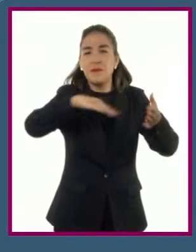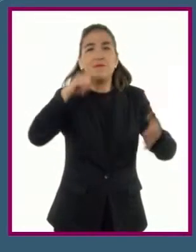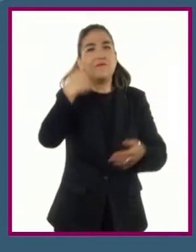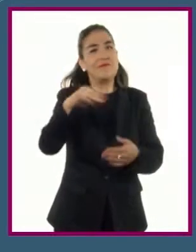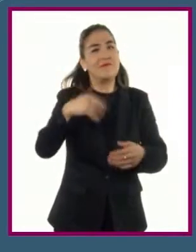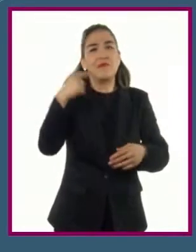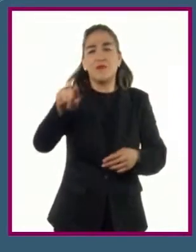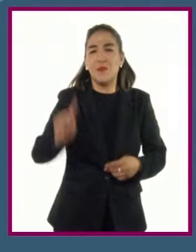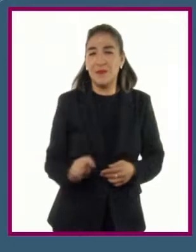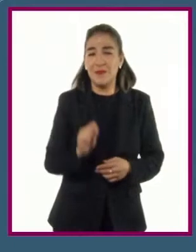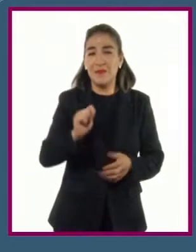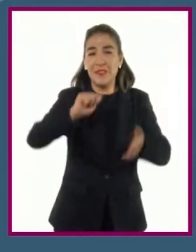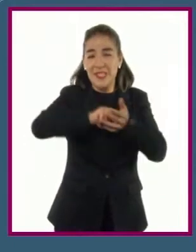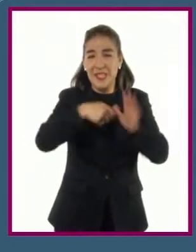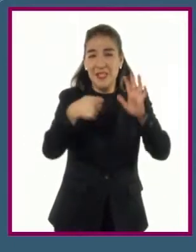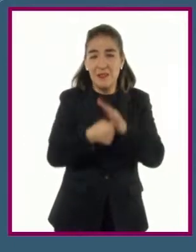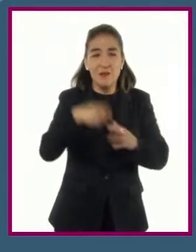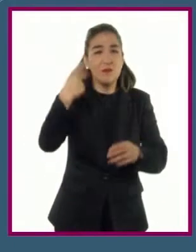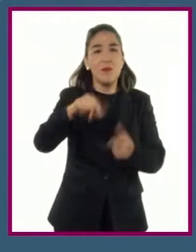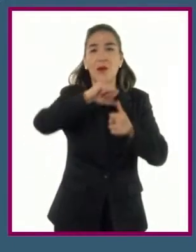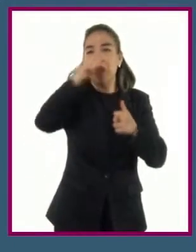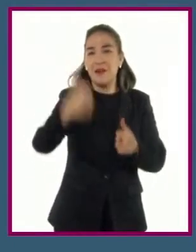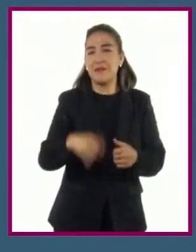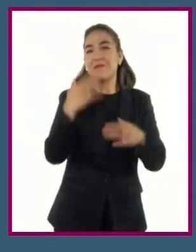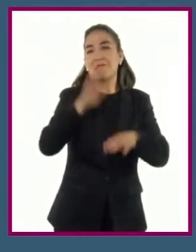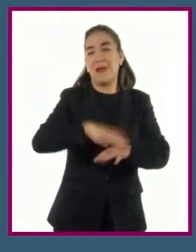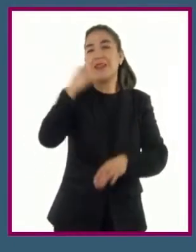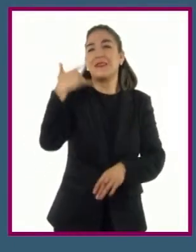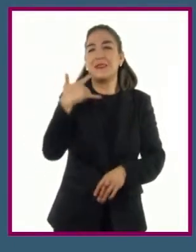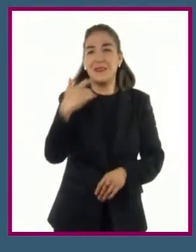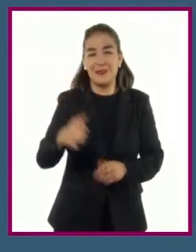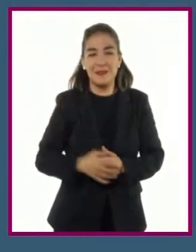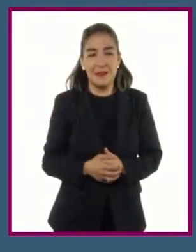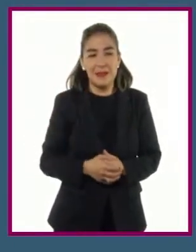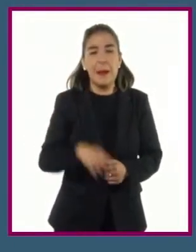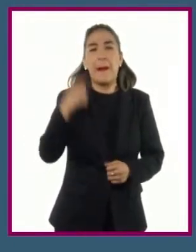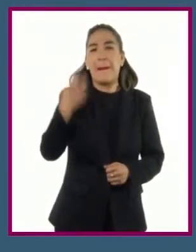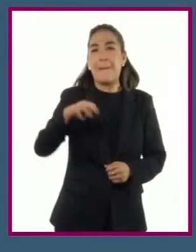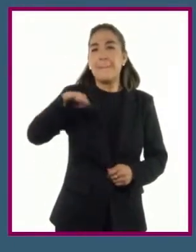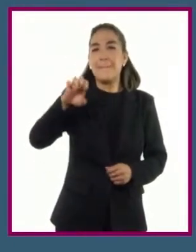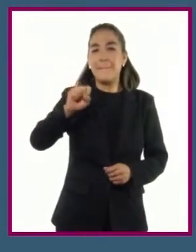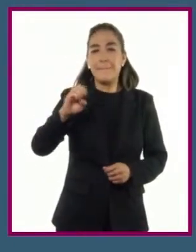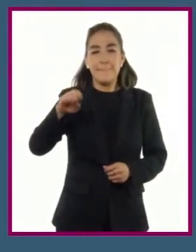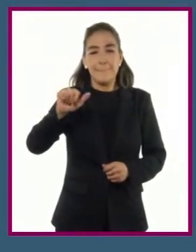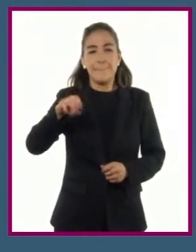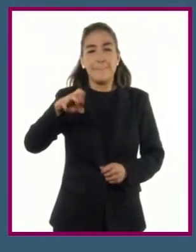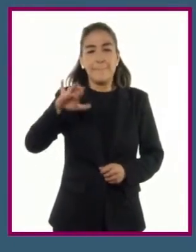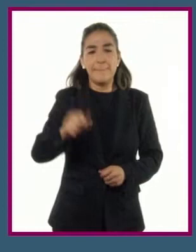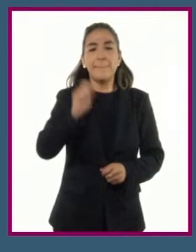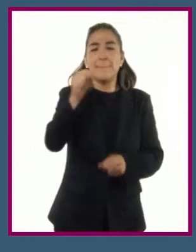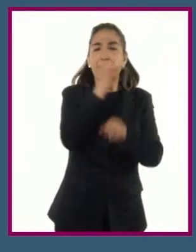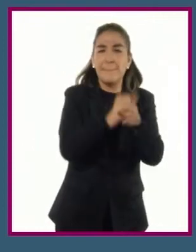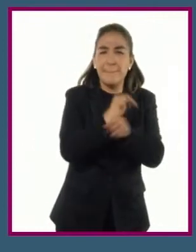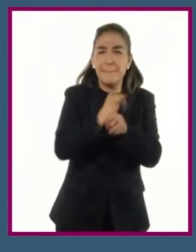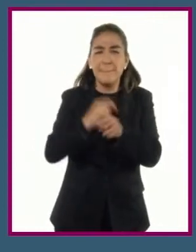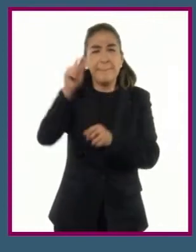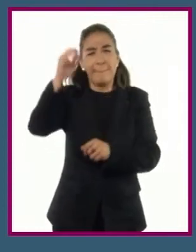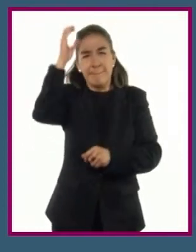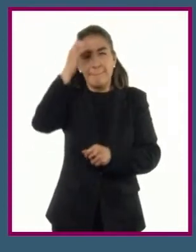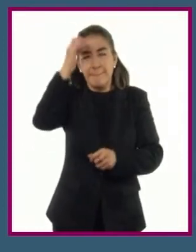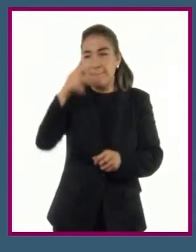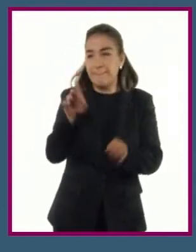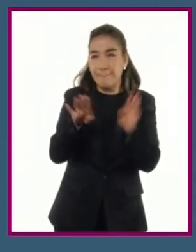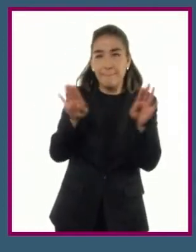logros tecnológicos y artísticos de Mesoamérica? Con base en distintas investigaciones, los científicos determinaron que